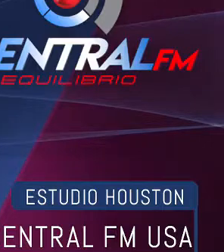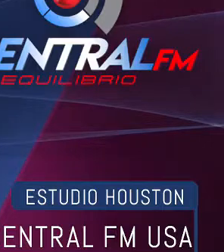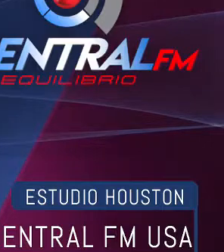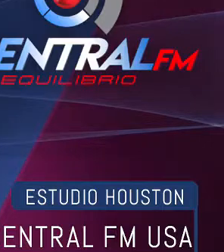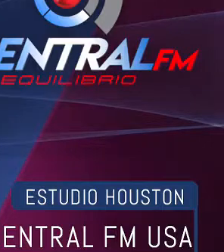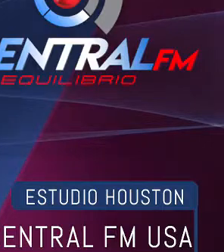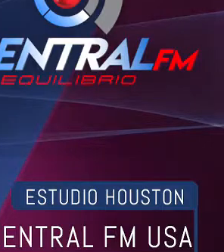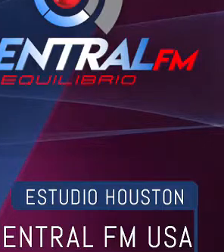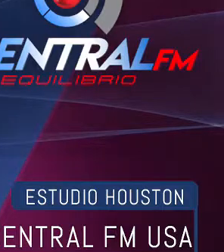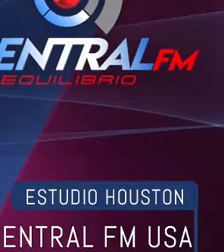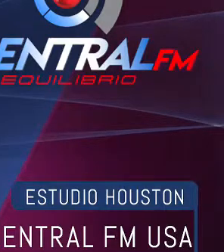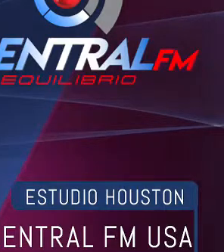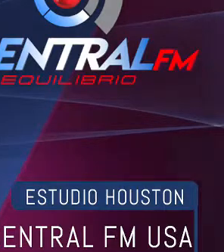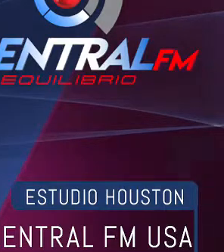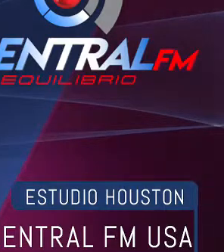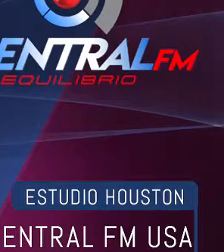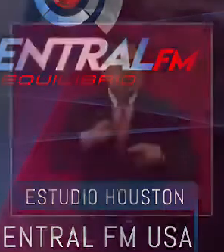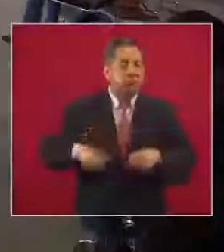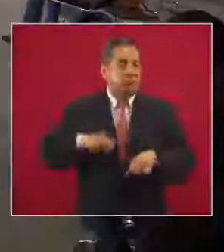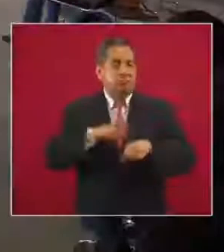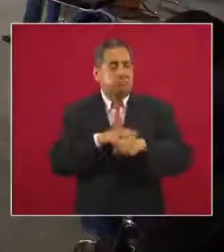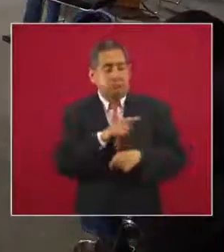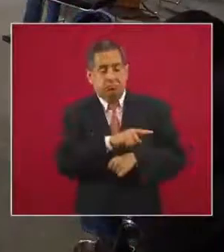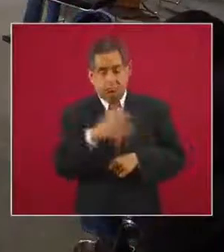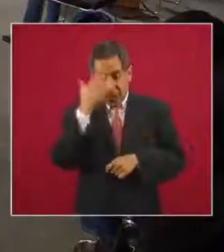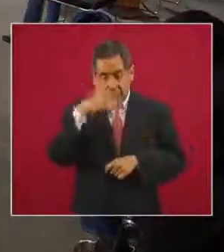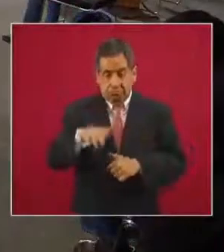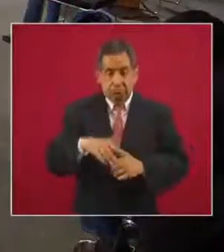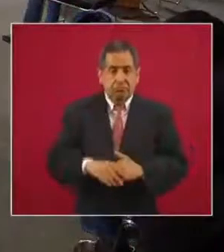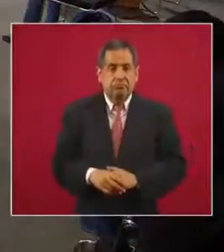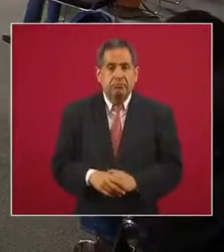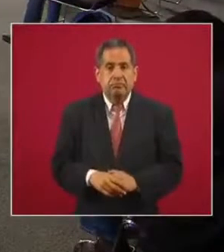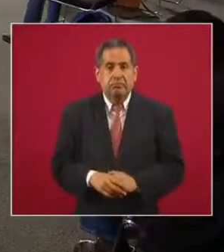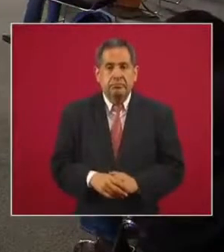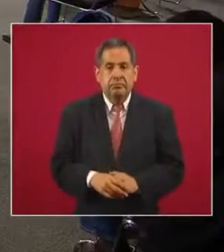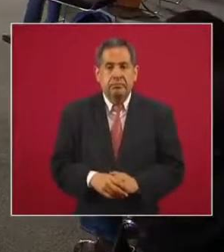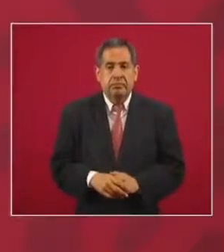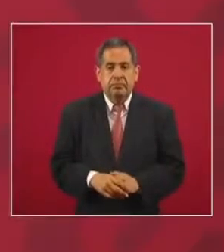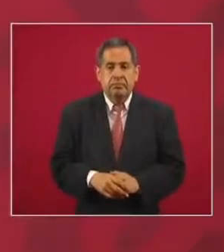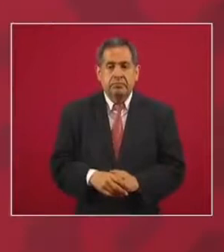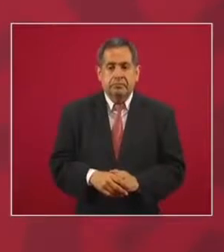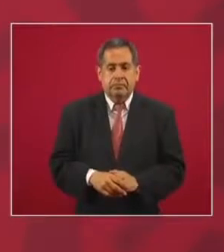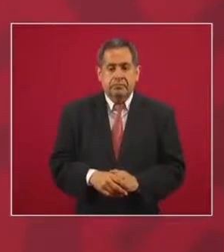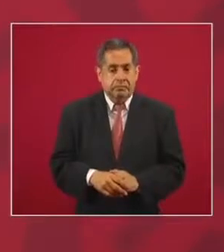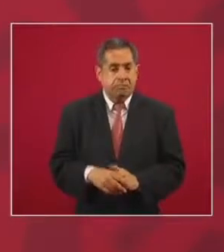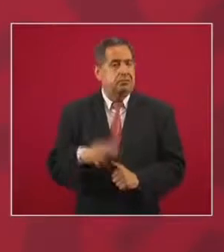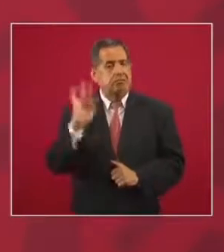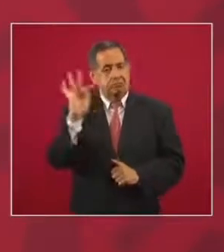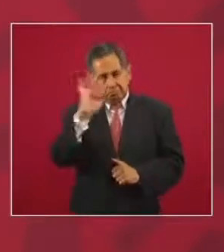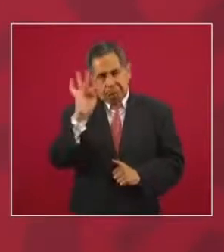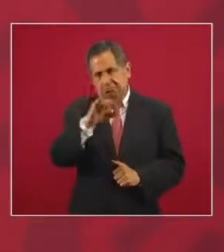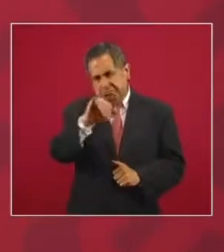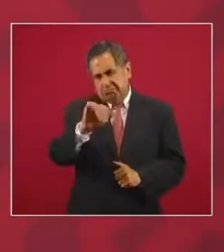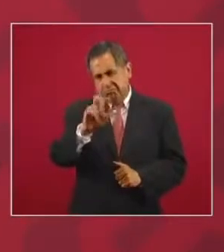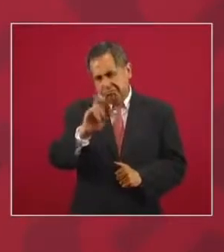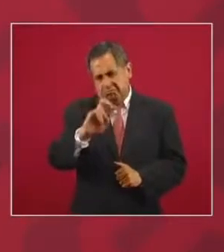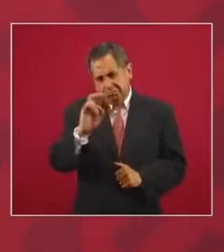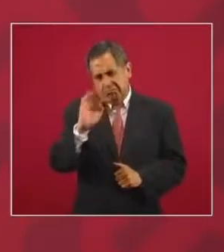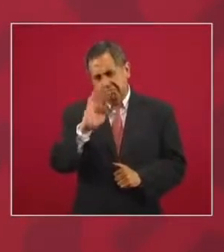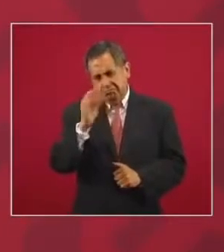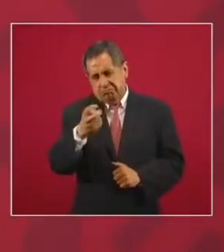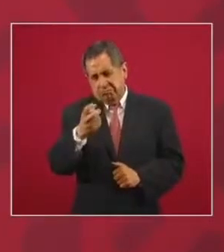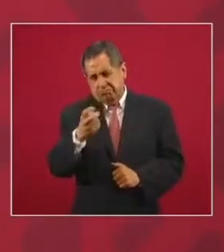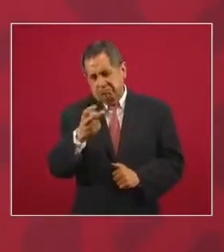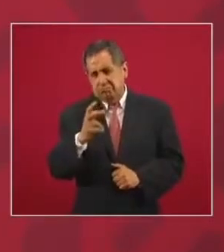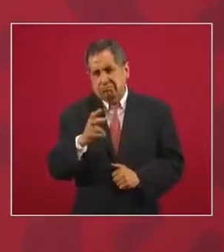próximos meses. Vamos a escuchar lo que dijo el presidente. Eso posiblemente sí se presente,